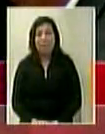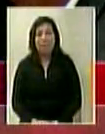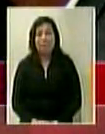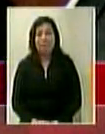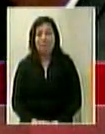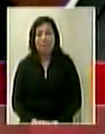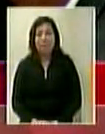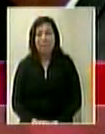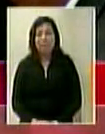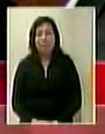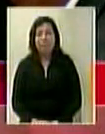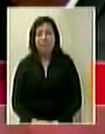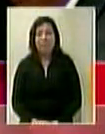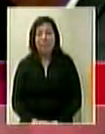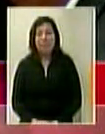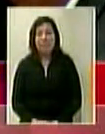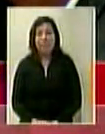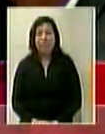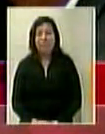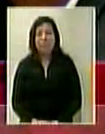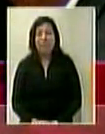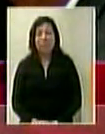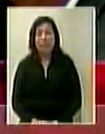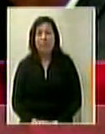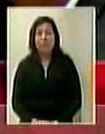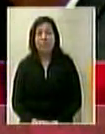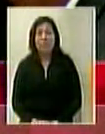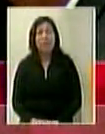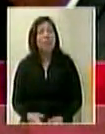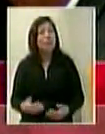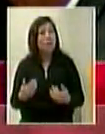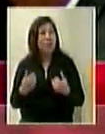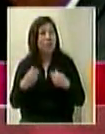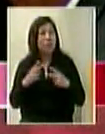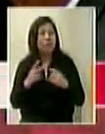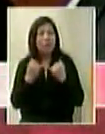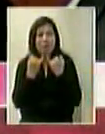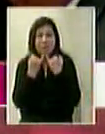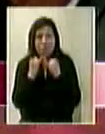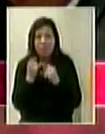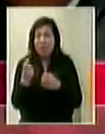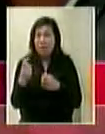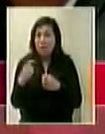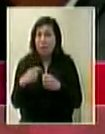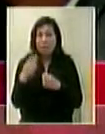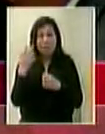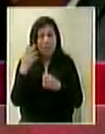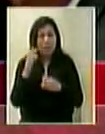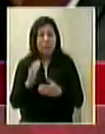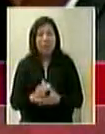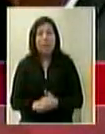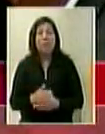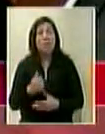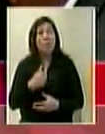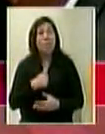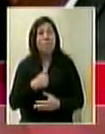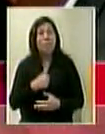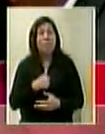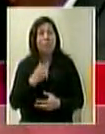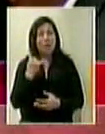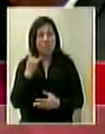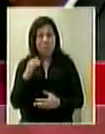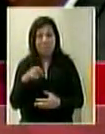puedo hablar con mis antiguos compañeros de trabajo, tiene que ver, señor, con informes internos de inteligencia del propio